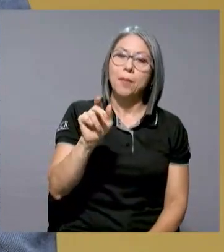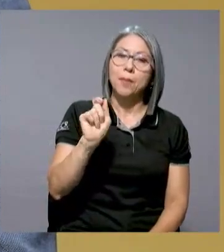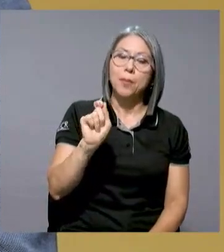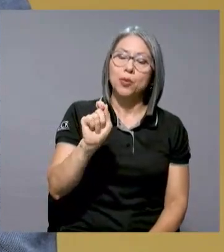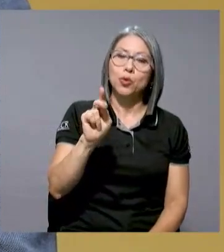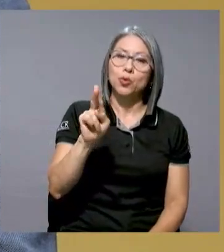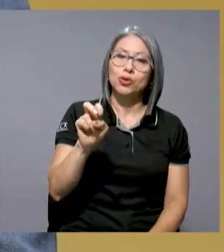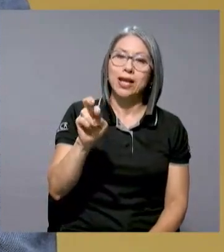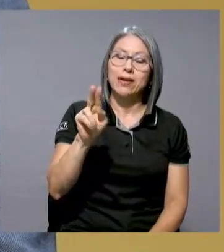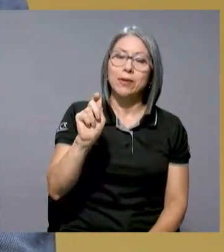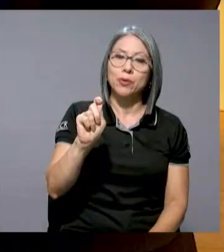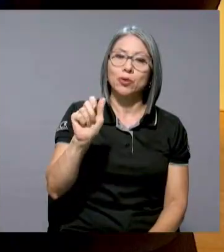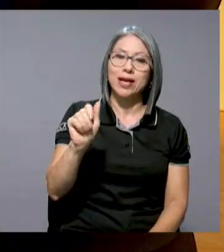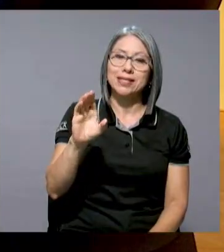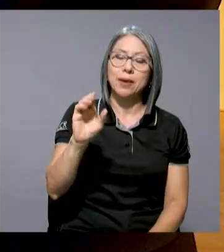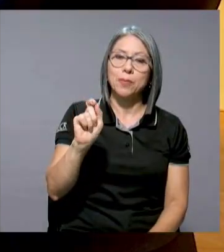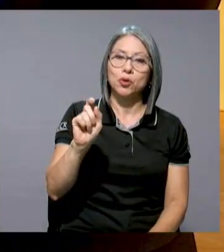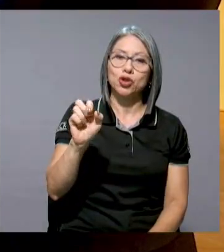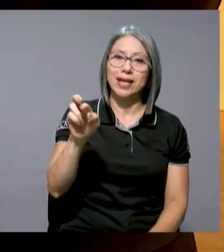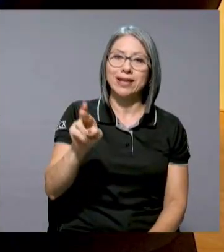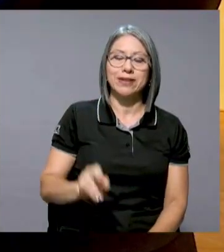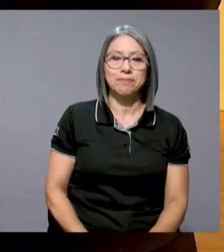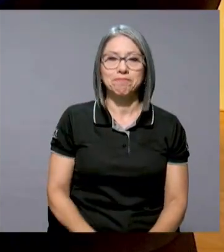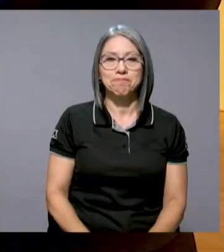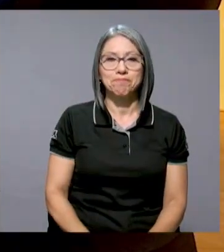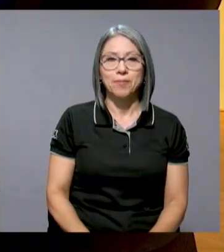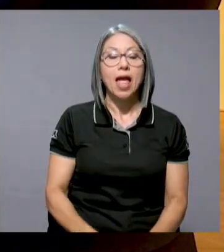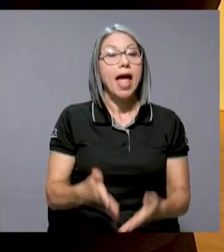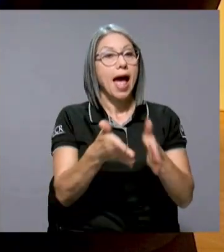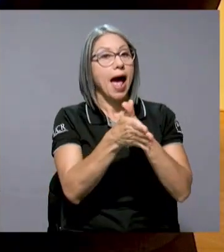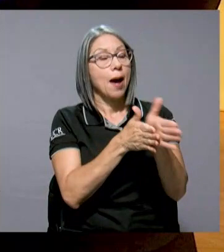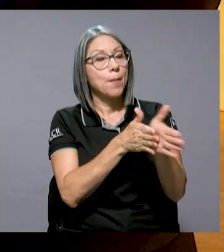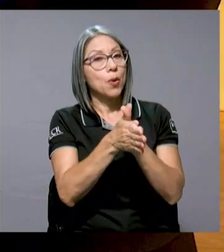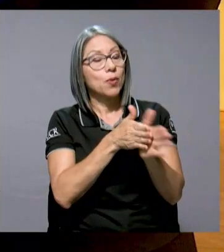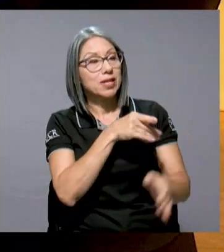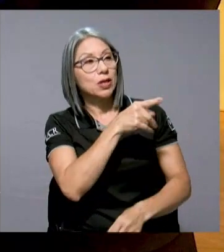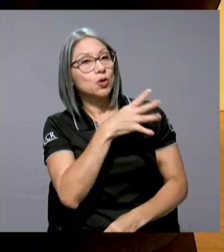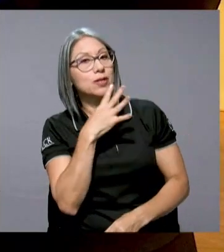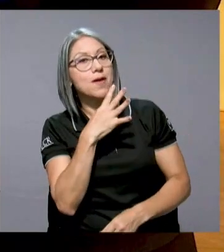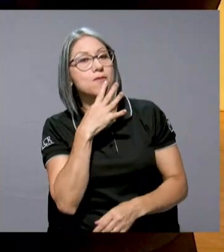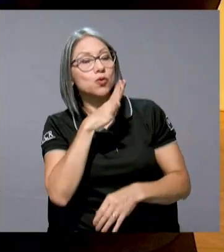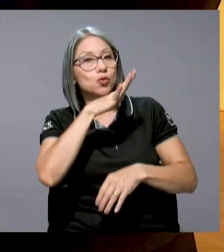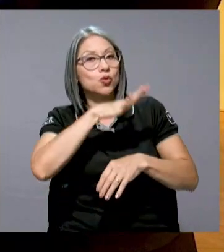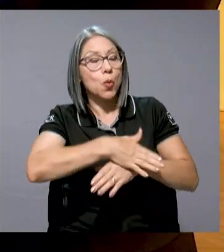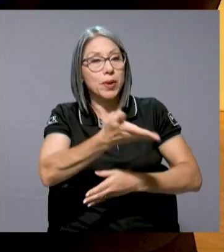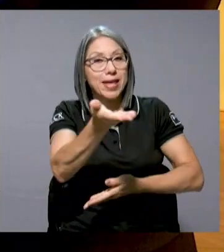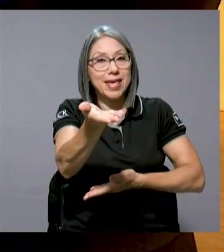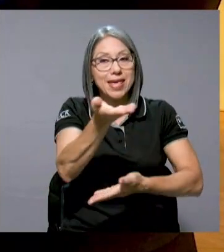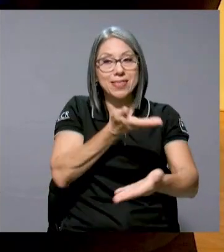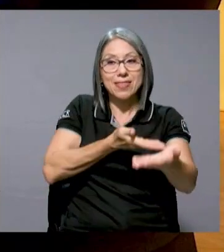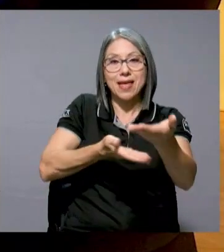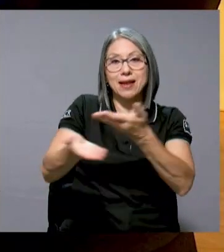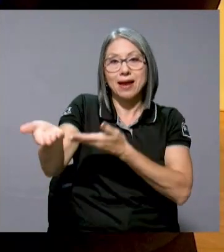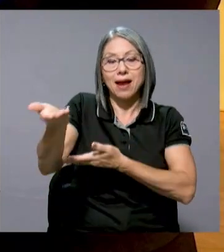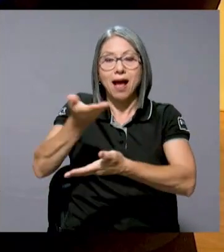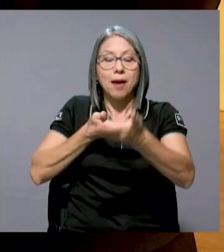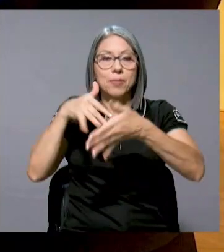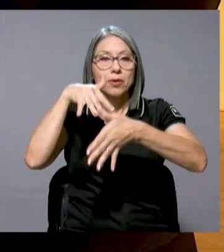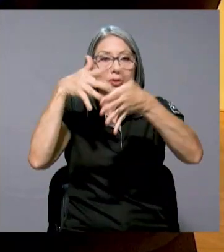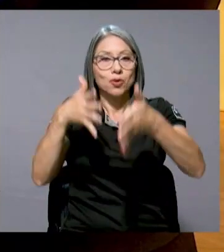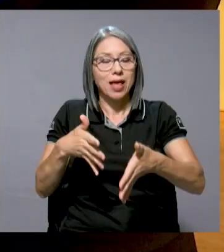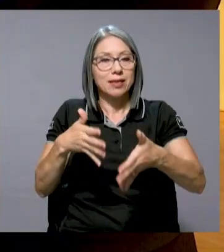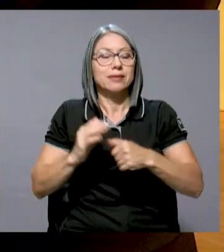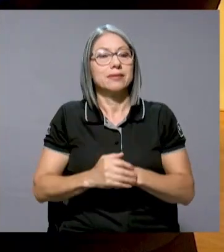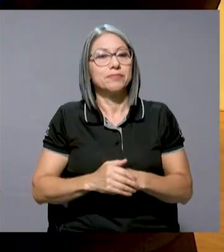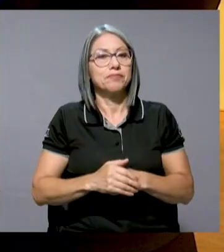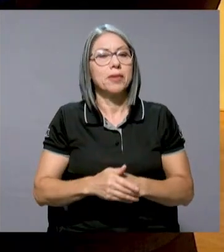eam.ucr.ac.cr. Excelente. Y aprovechando que mencionó el tema de intercambio de estudiantes, en algún momento